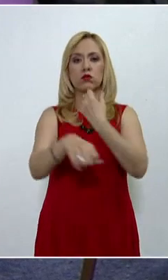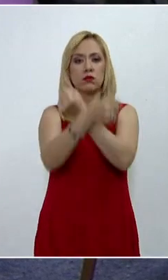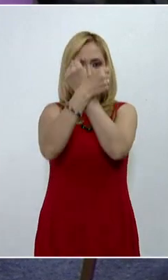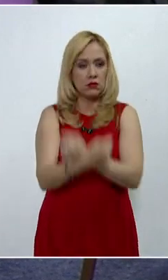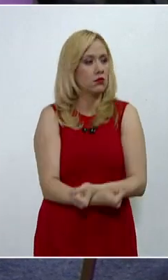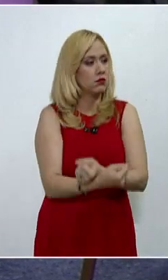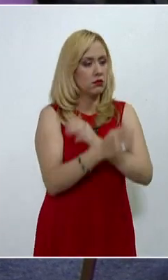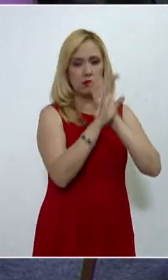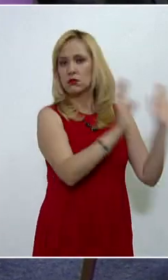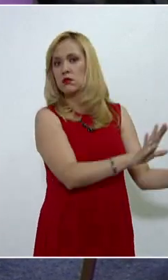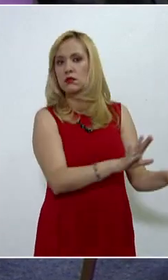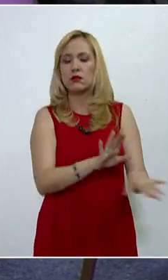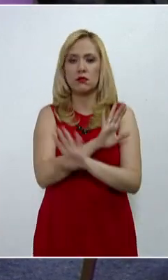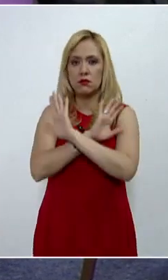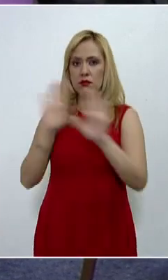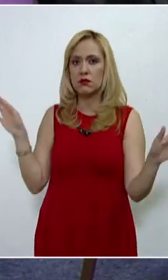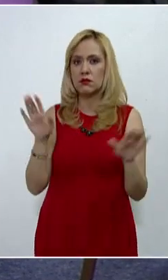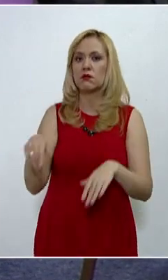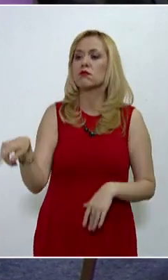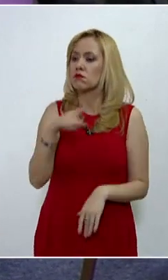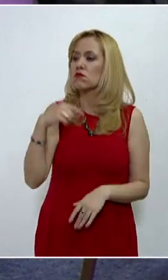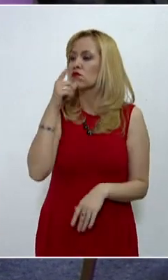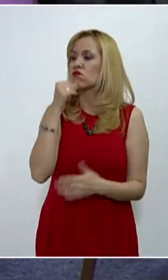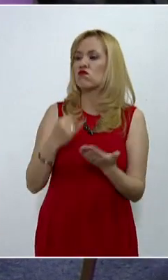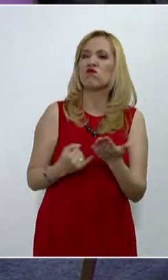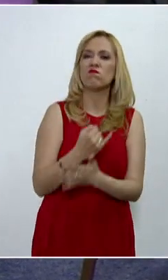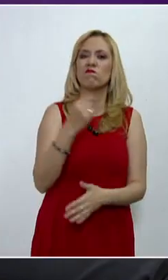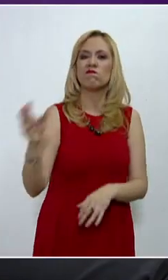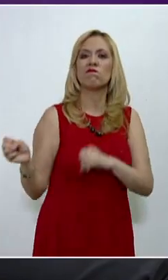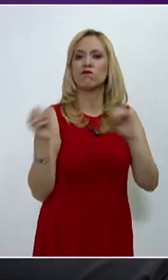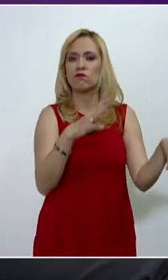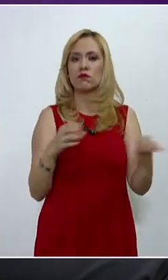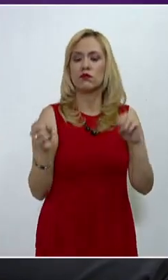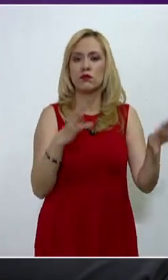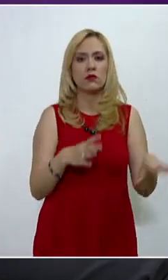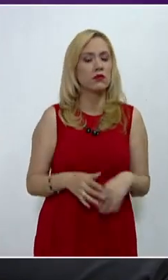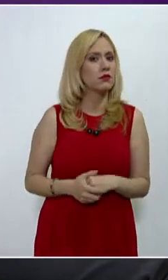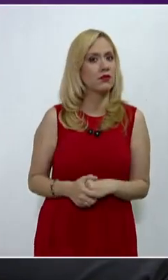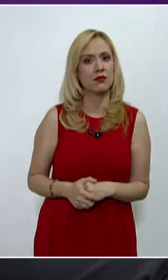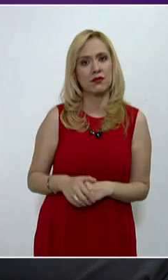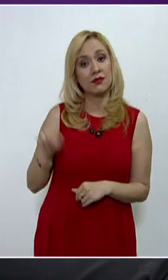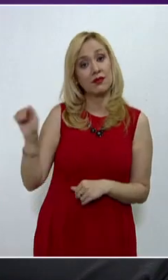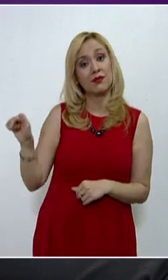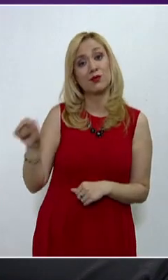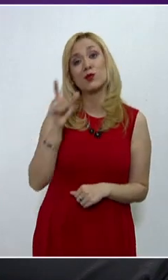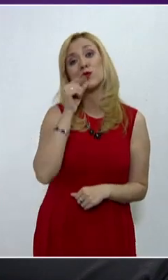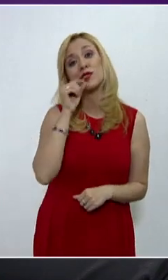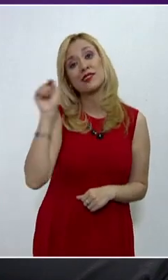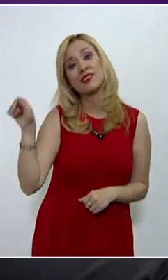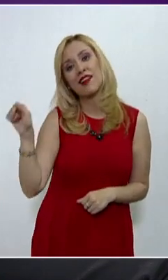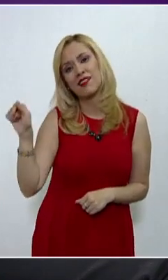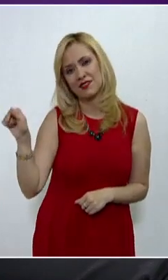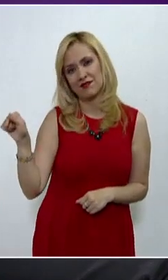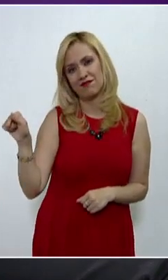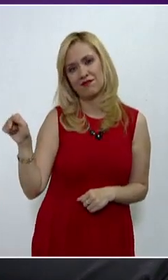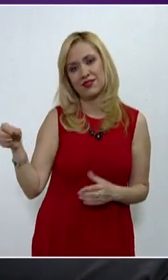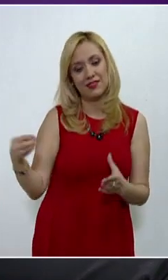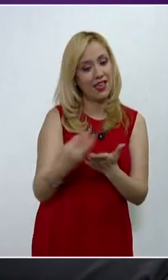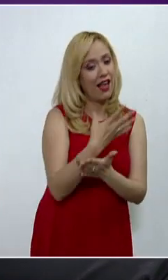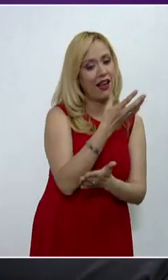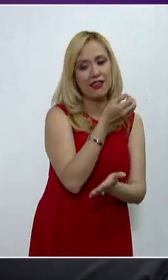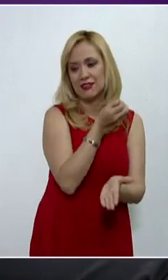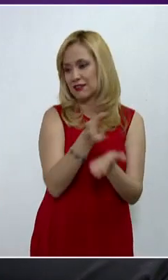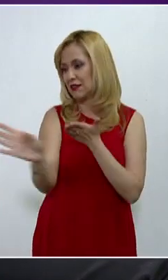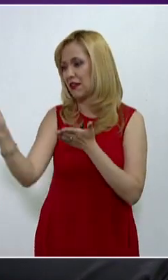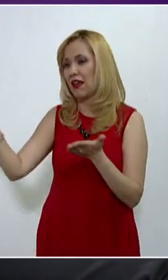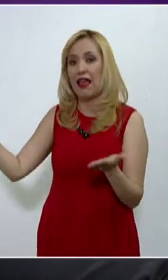decidir. Cuando, como lo había ya platicado, o sea, la puerta giratoria está en el Ministerio Público. Público. El 85% de los casos están en